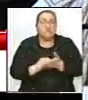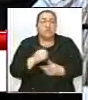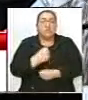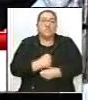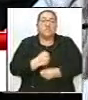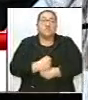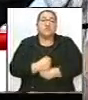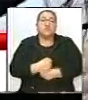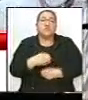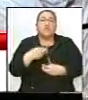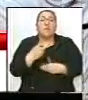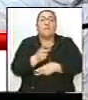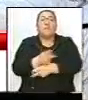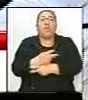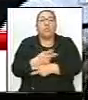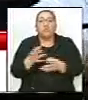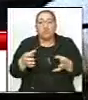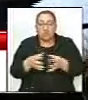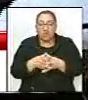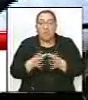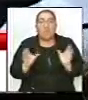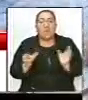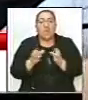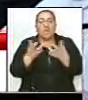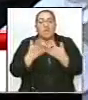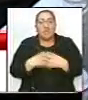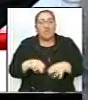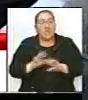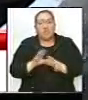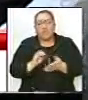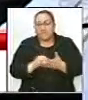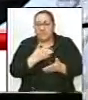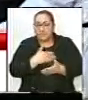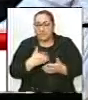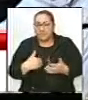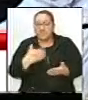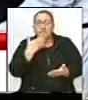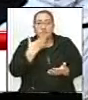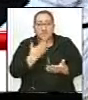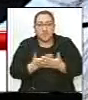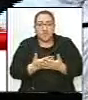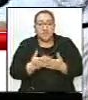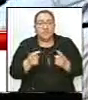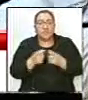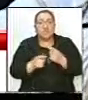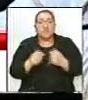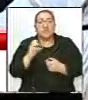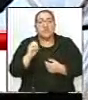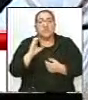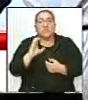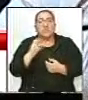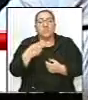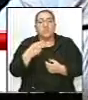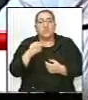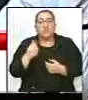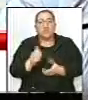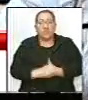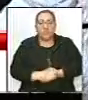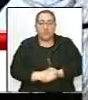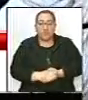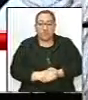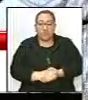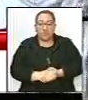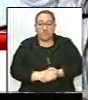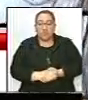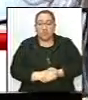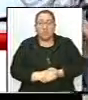promover empresas y pequeñas empresas. Nada más, presidente, y gracias colega Ochoa. Puede proseguir con el ministro Ochoa.